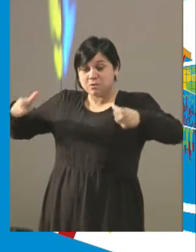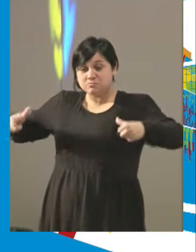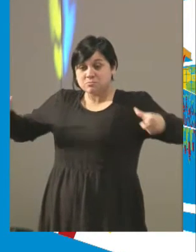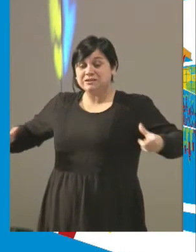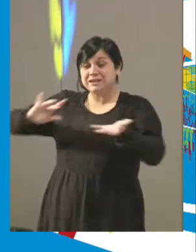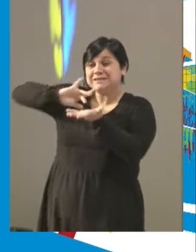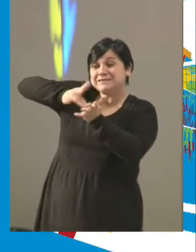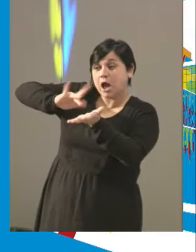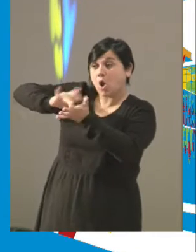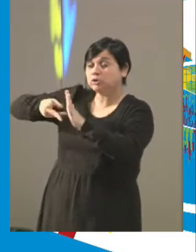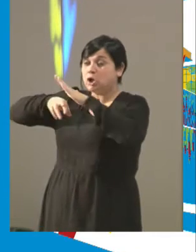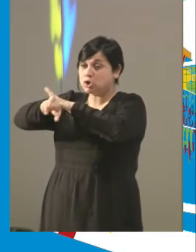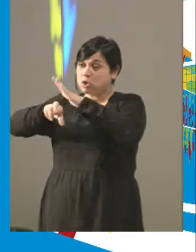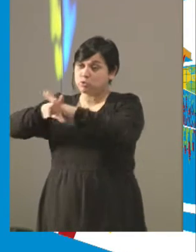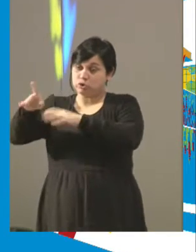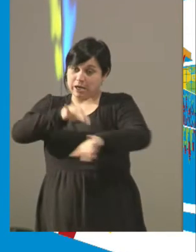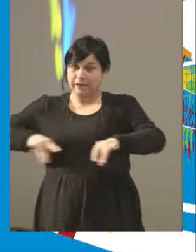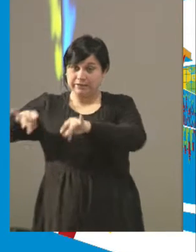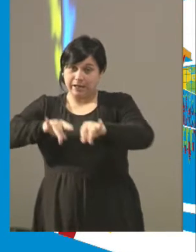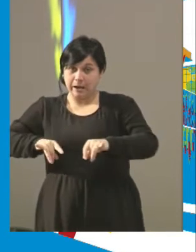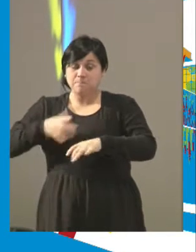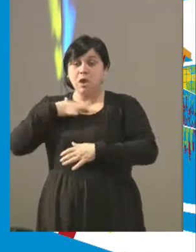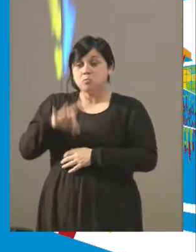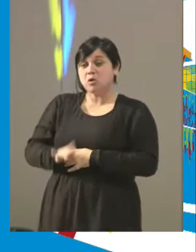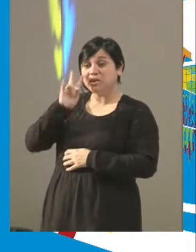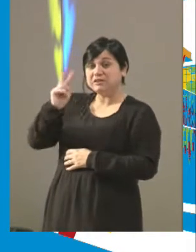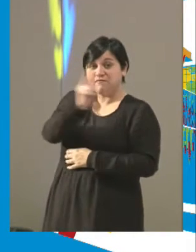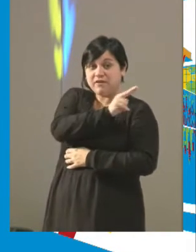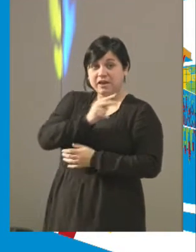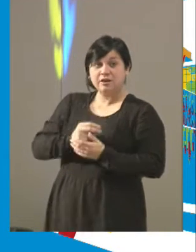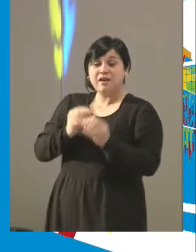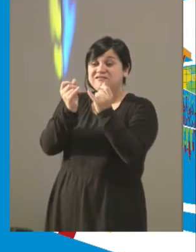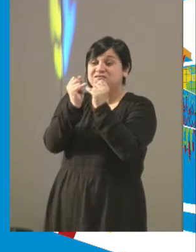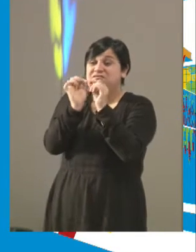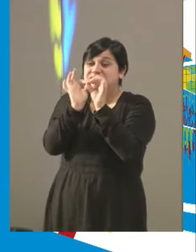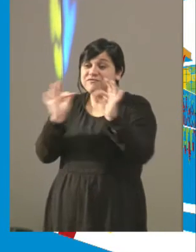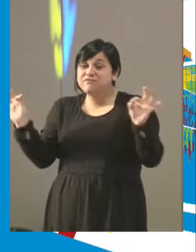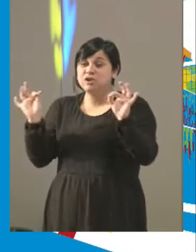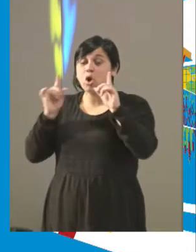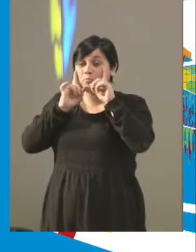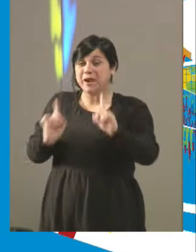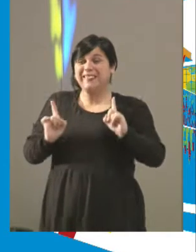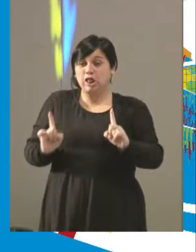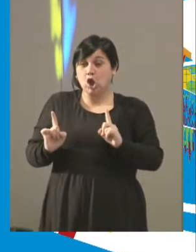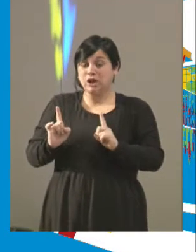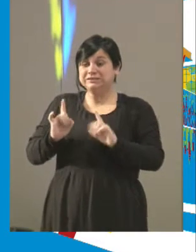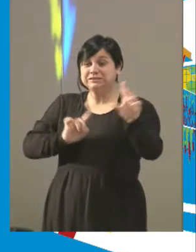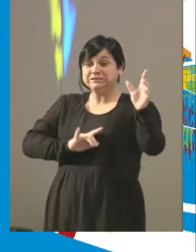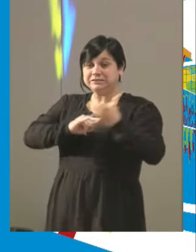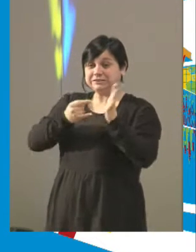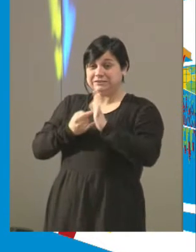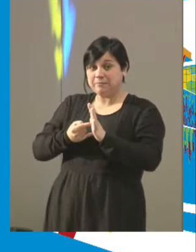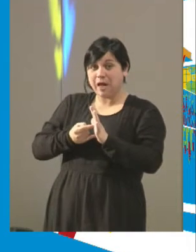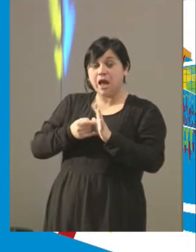se agotan los recursos de la Tierra exponencialmente. Podéis ver en fino las predicciones que hizo el sistema hace 30 años y en